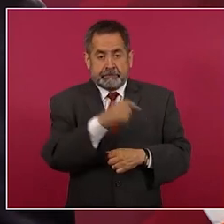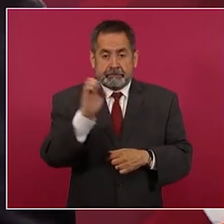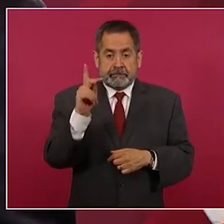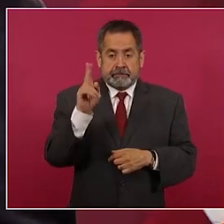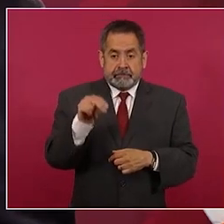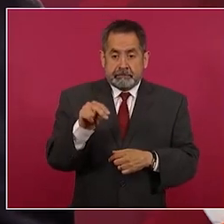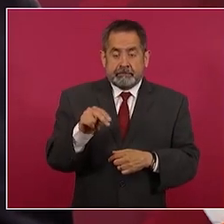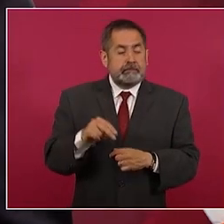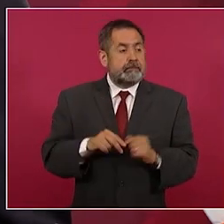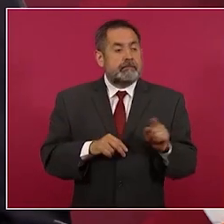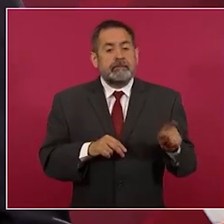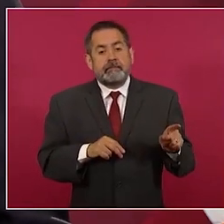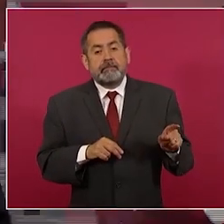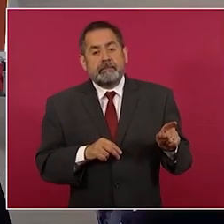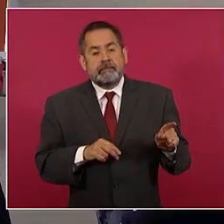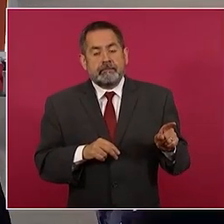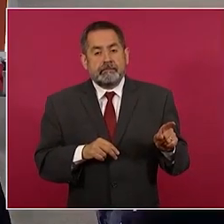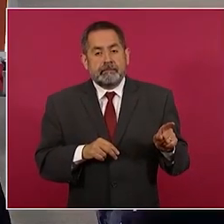los